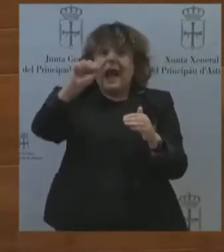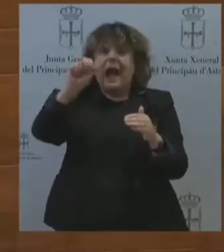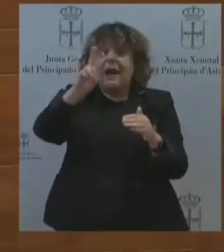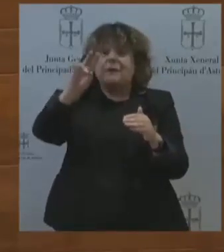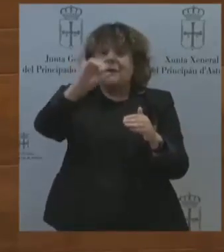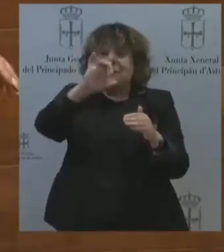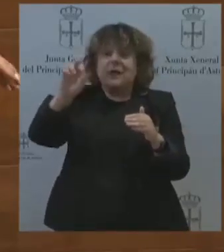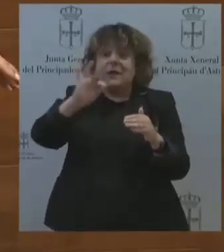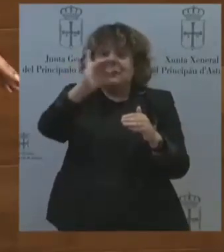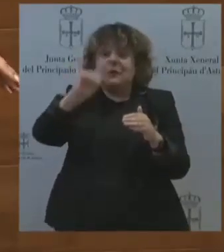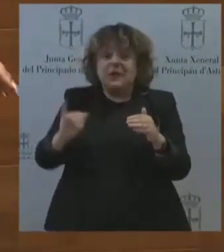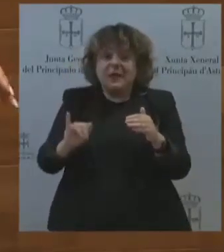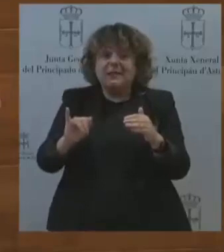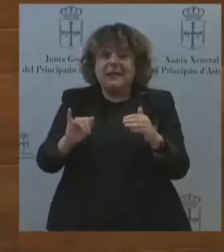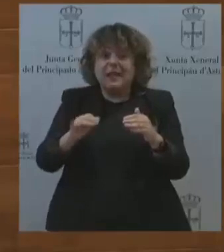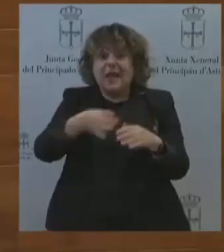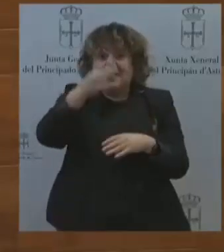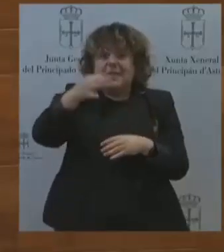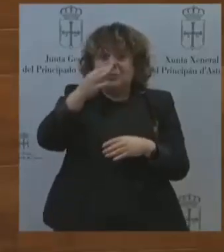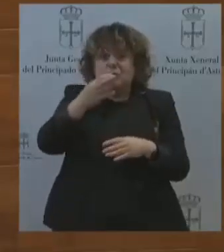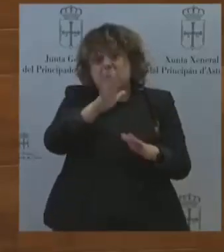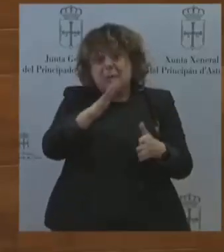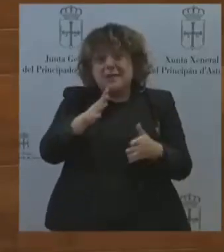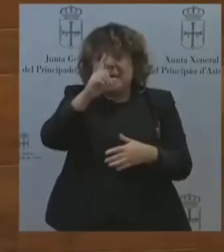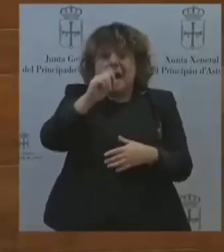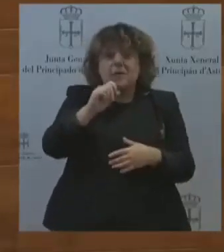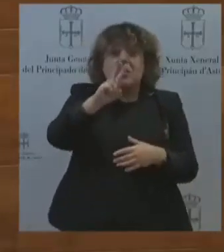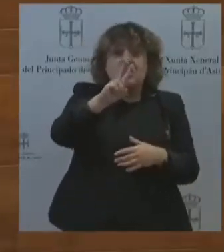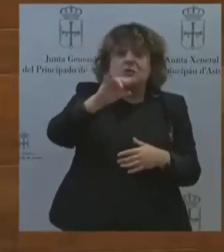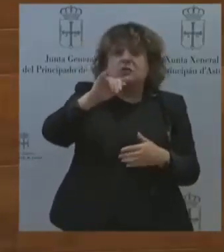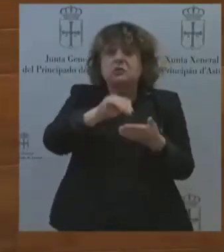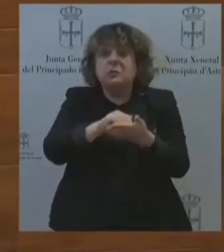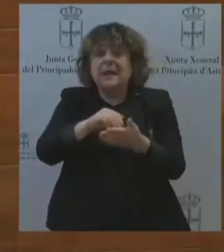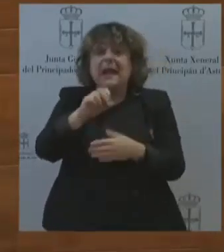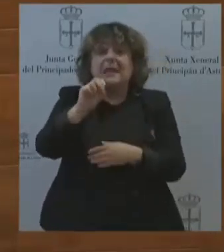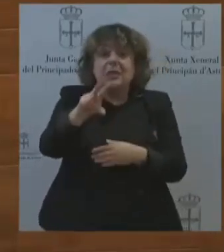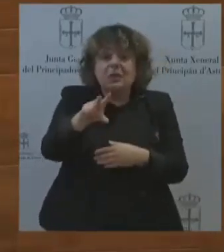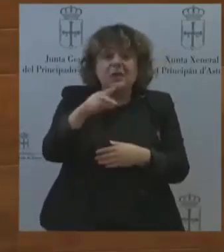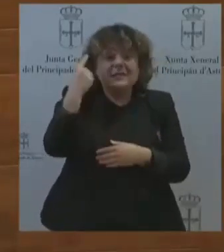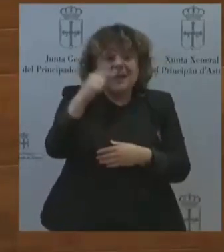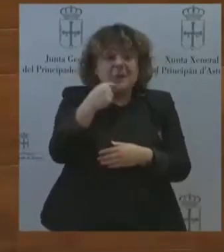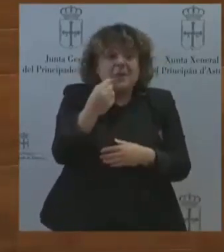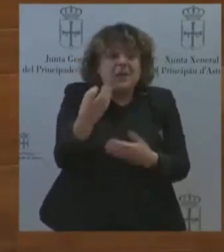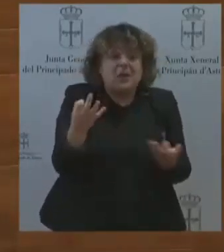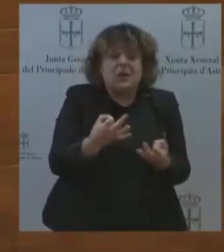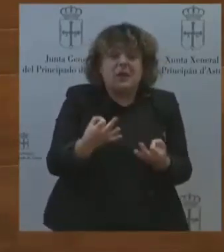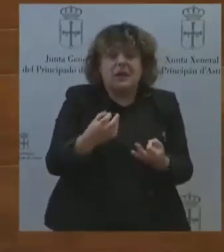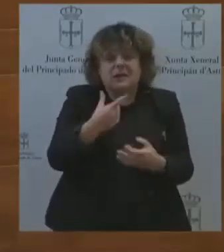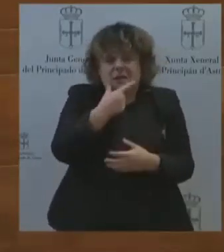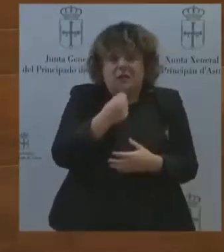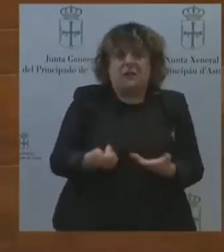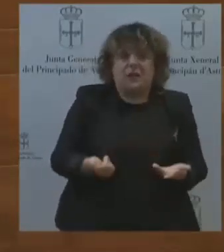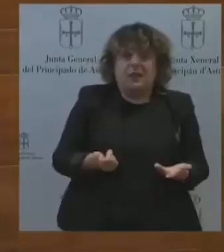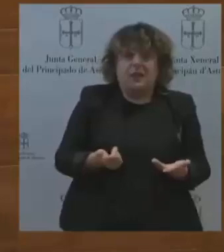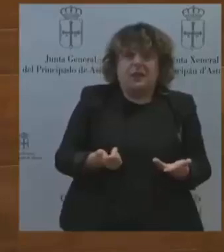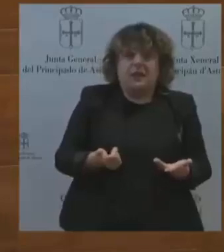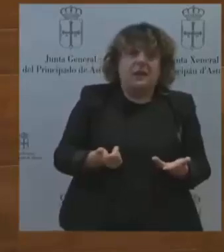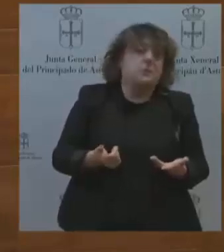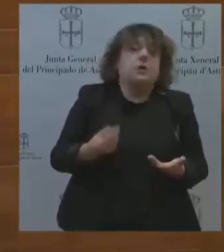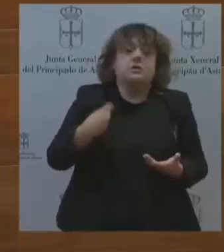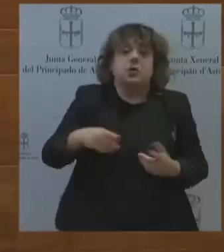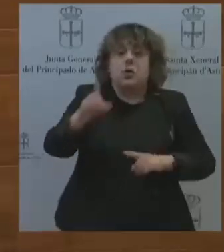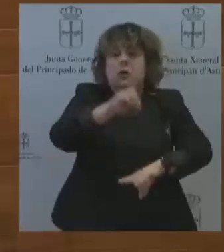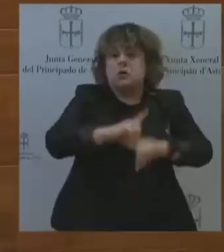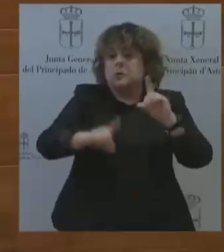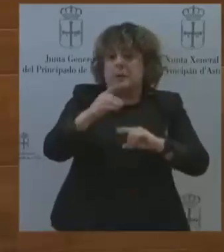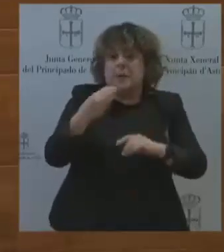2012? Se lo he puesto muy fácil, porque debería de recordarle, porque son los mismos problemas que usted mencionaba en el día de